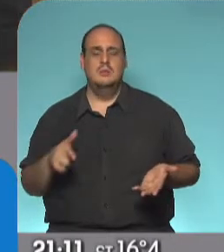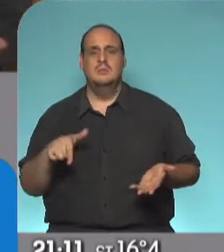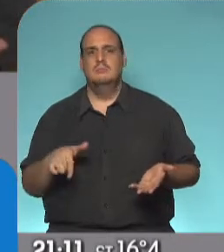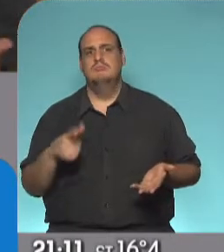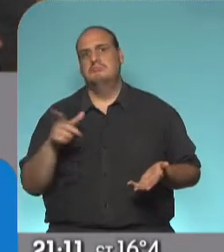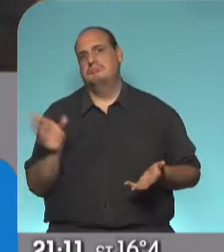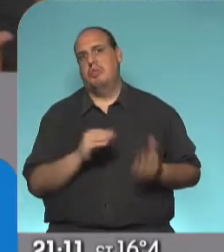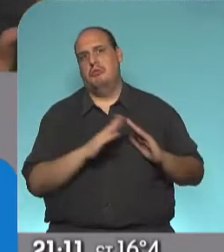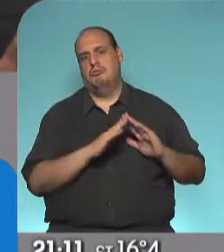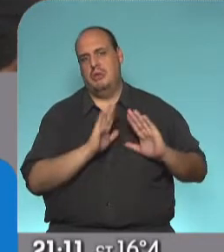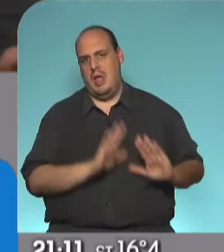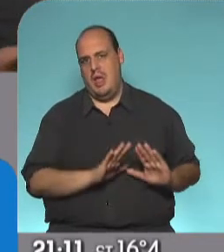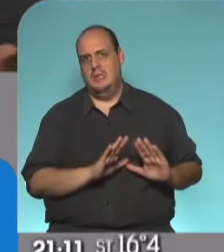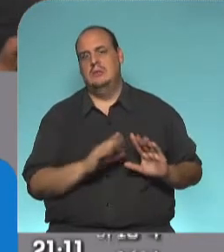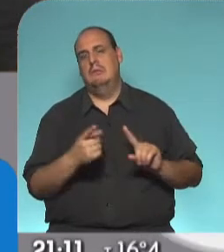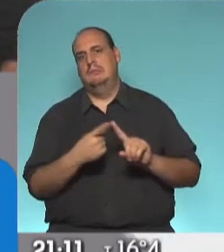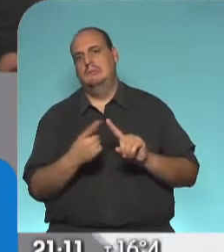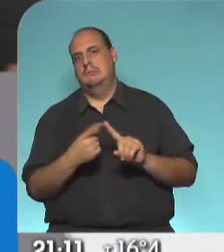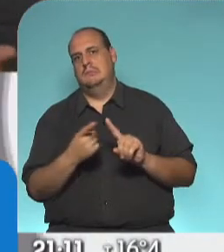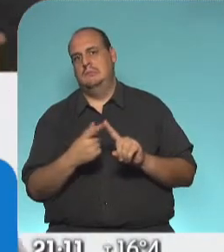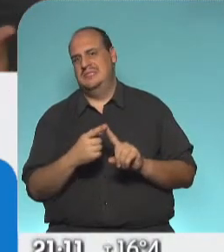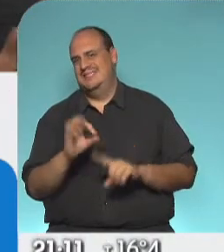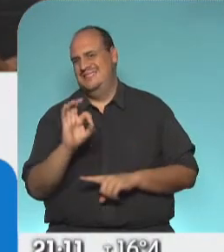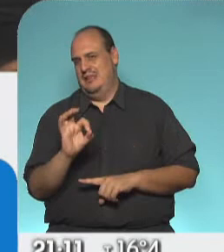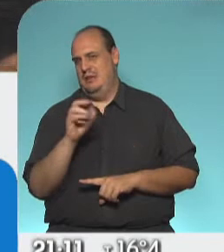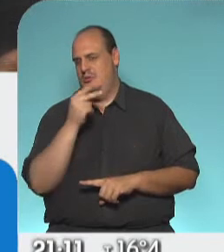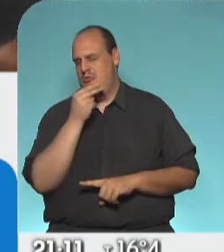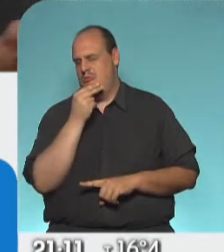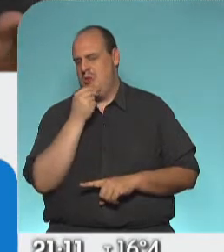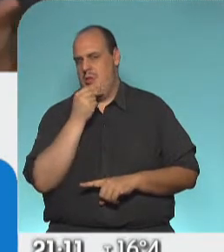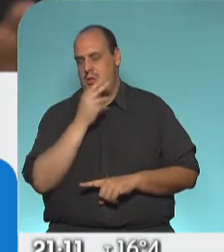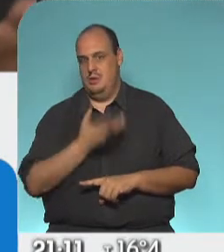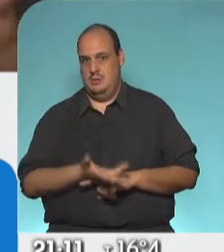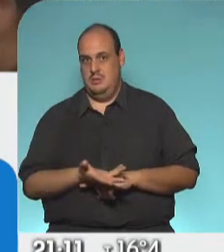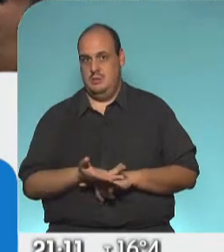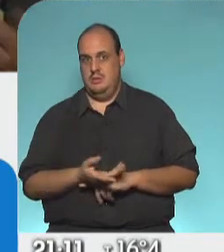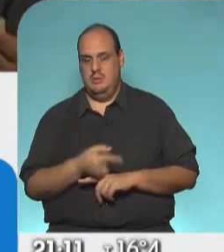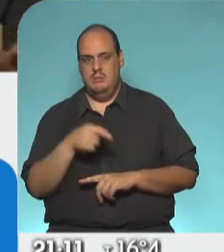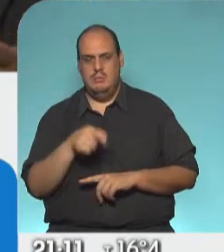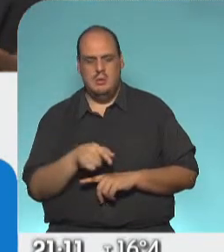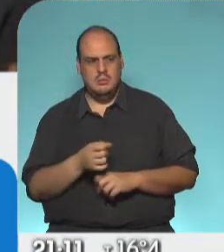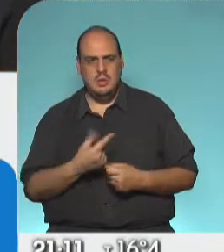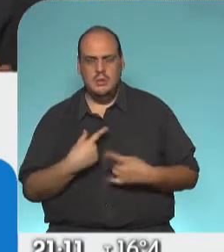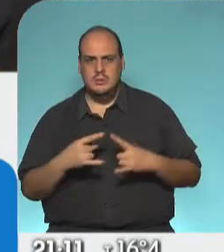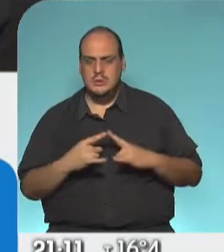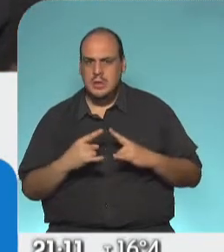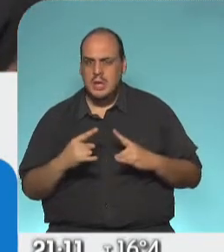en casa, ¿no? Cero contacto social, pero esto es algo aterrador,